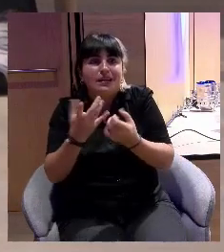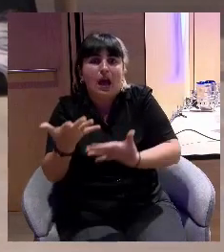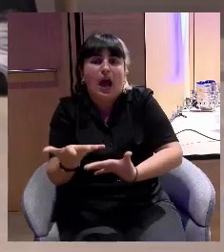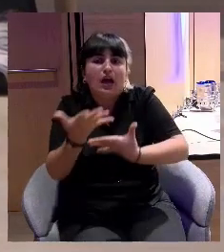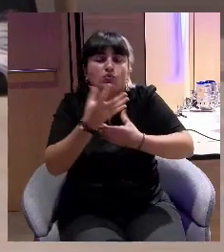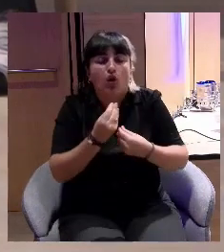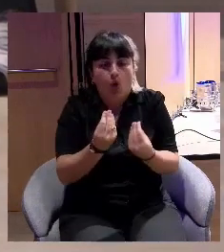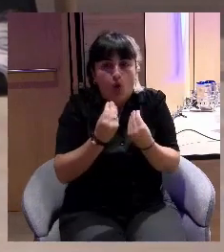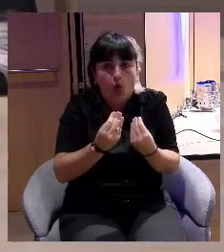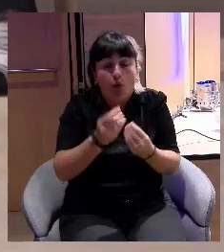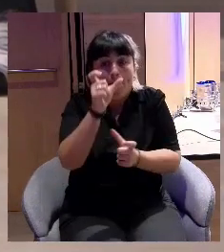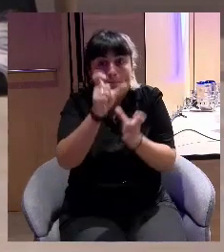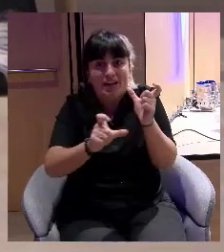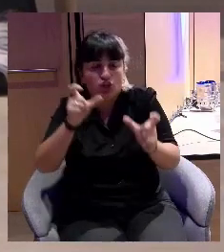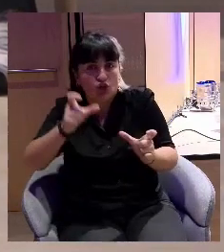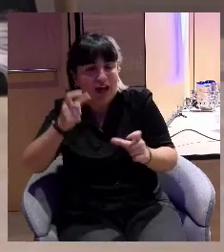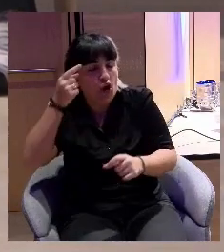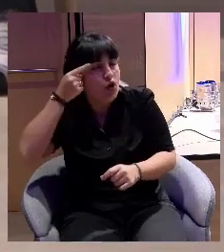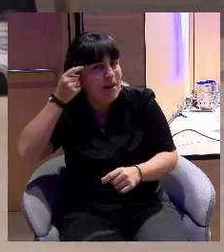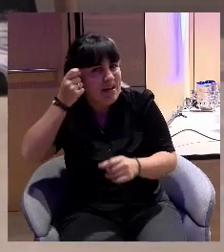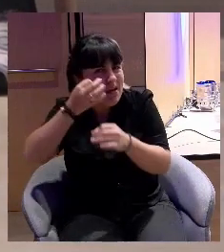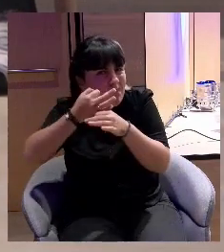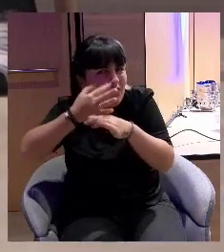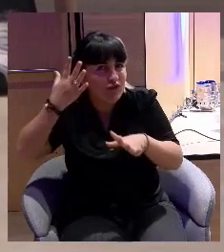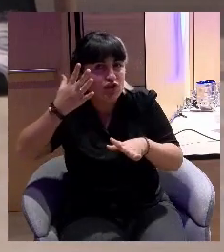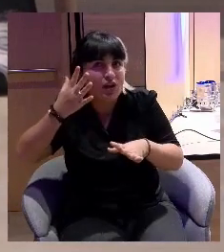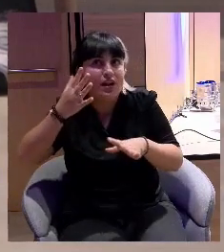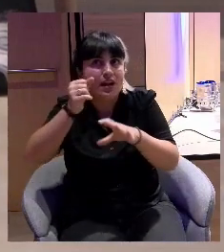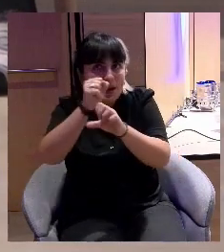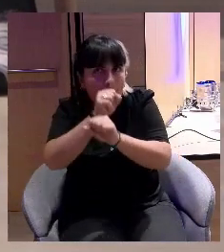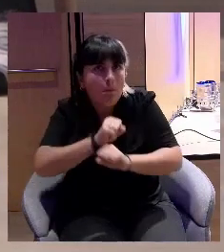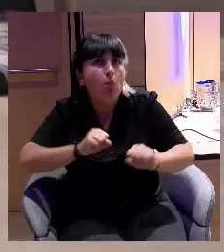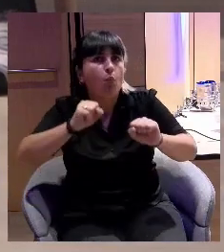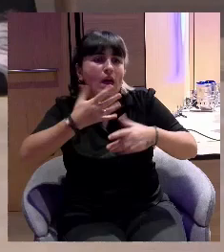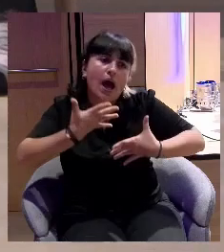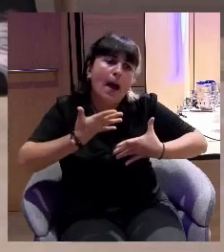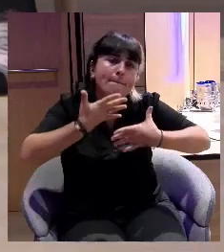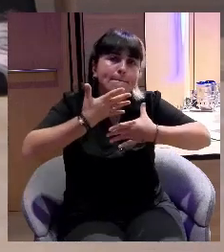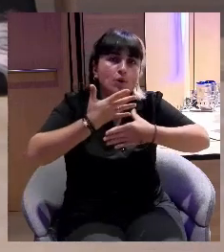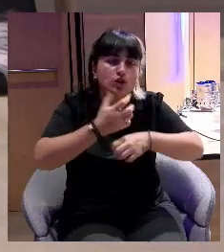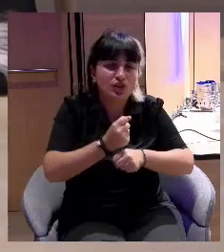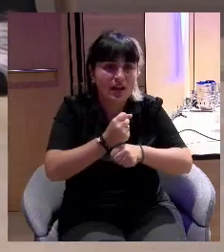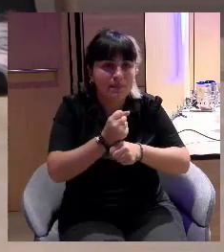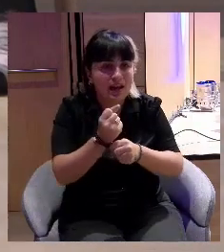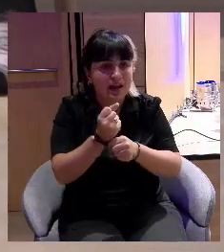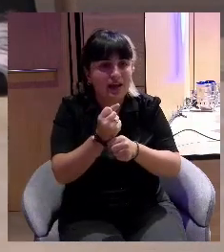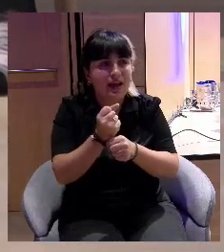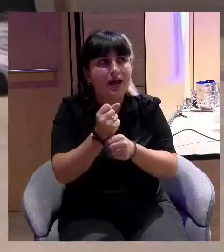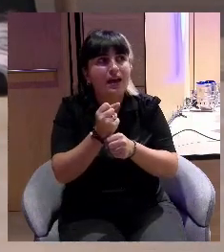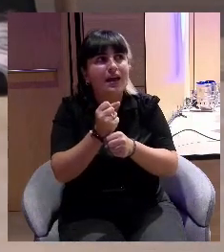de sistemas electorales sepan en qué momento cambia. O sea, me gustaría algo que fuera,